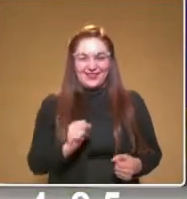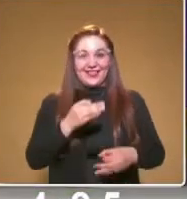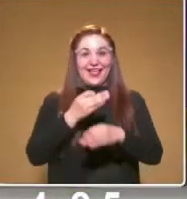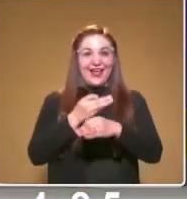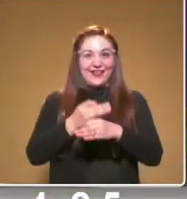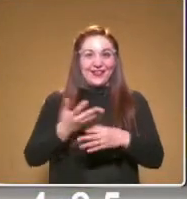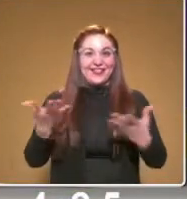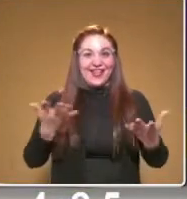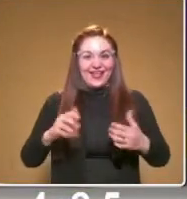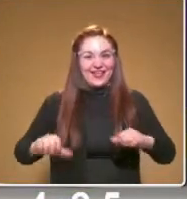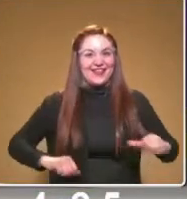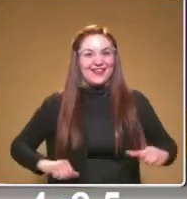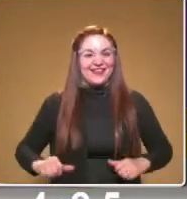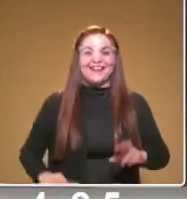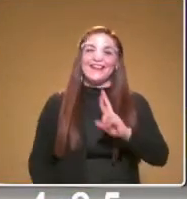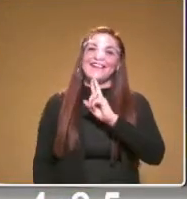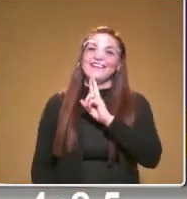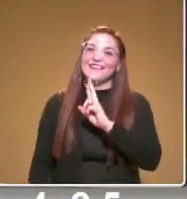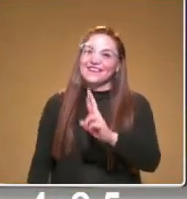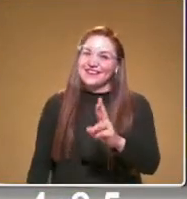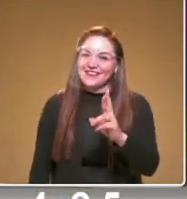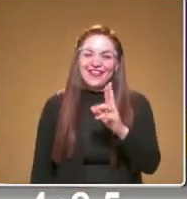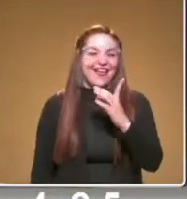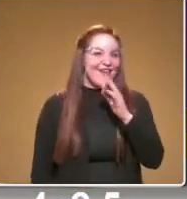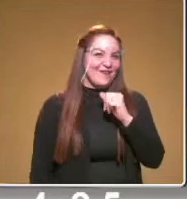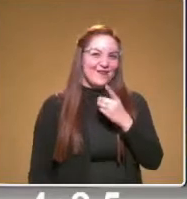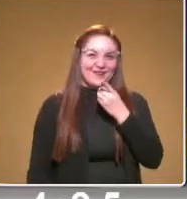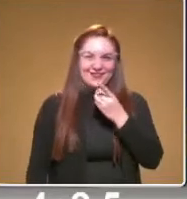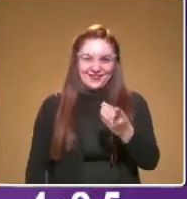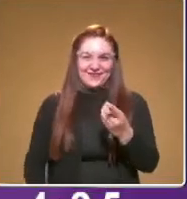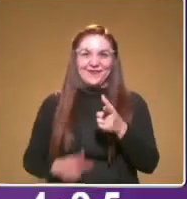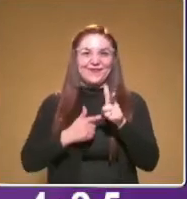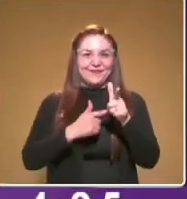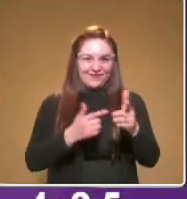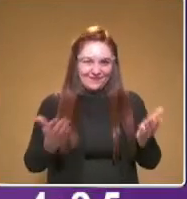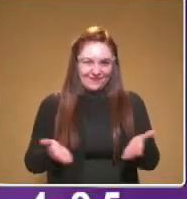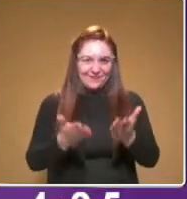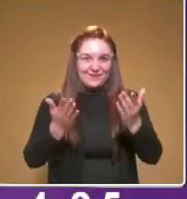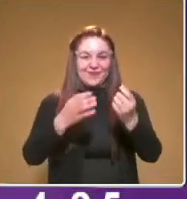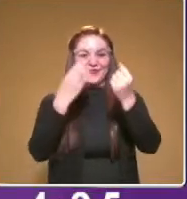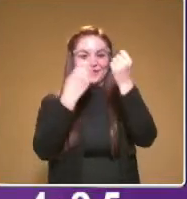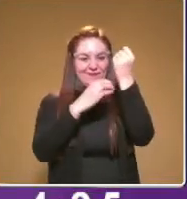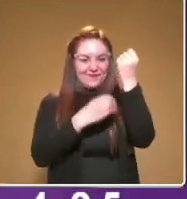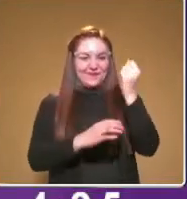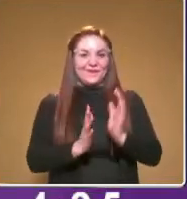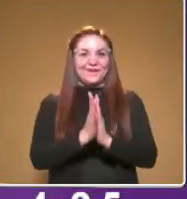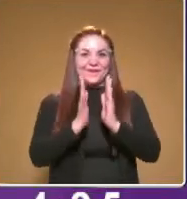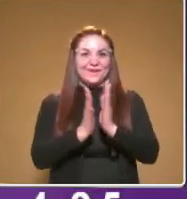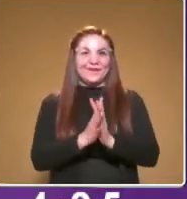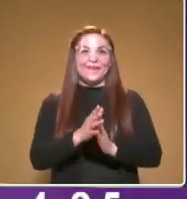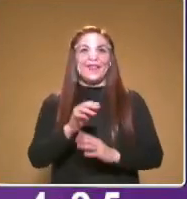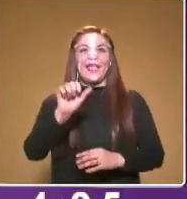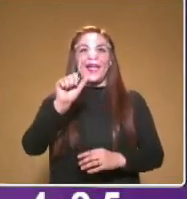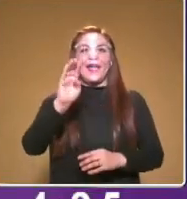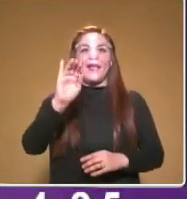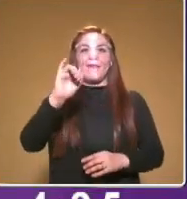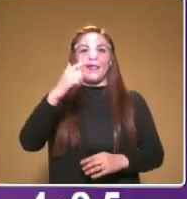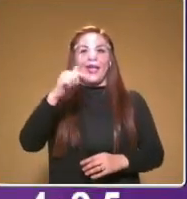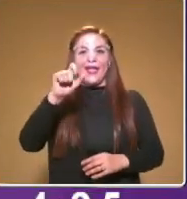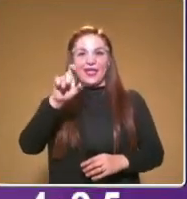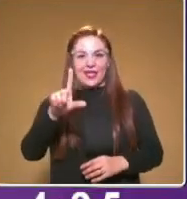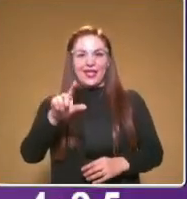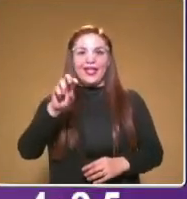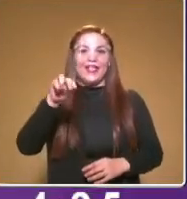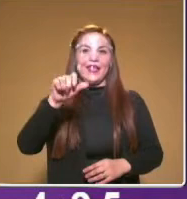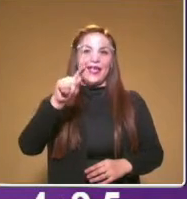voy a decir la respuesta para que puedan seguir participando, pero ya tenemos a Abigail Ramos, a Natalie, a Solash, a